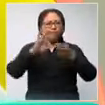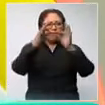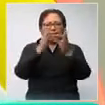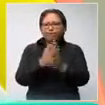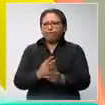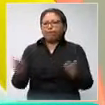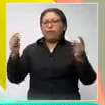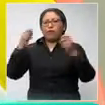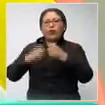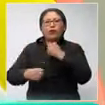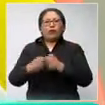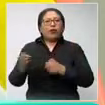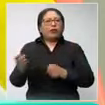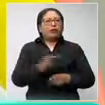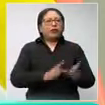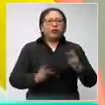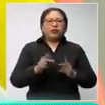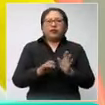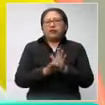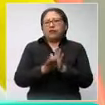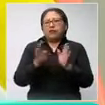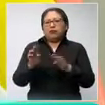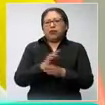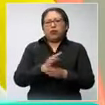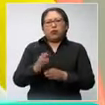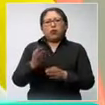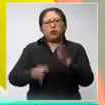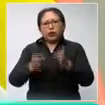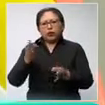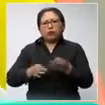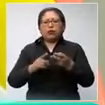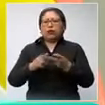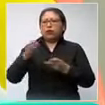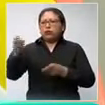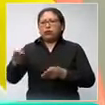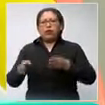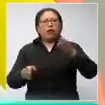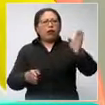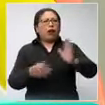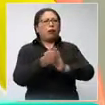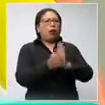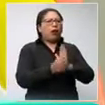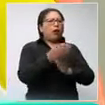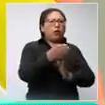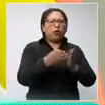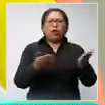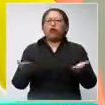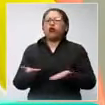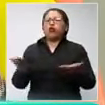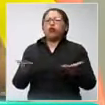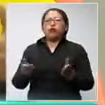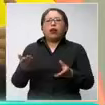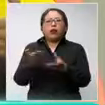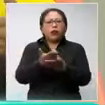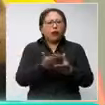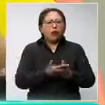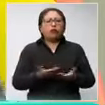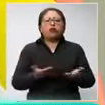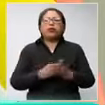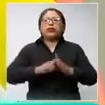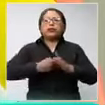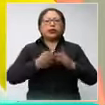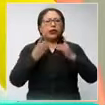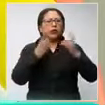el problema a la gente. La gente cuando va al Ministerio de Justicia, a los tribunales o a la Fiscalía, no sabe por dónde va a comenzar su trámite. Necesitamos que el